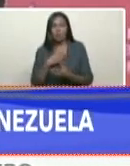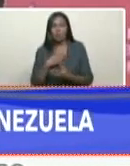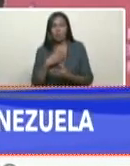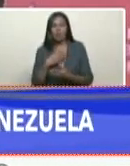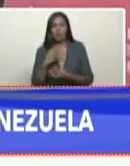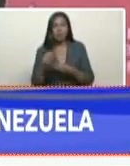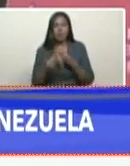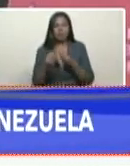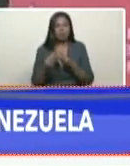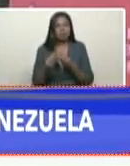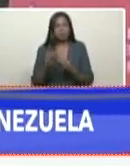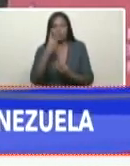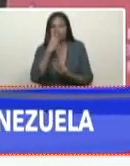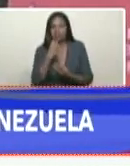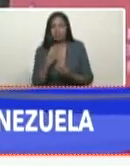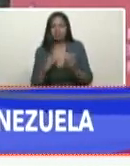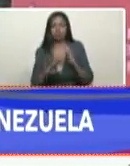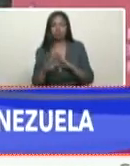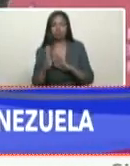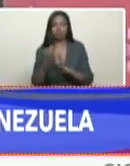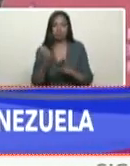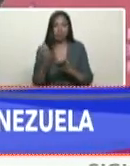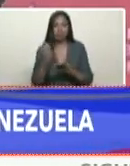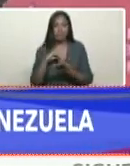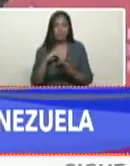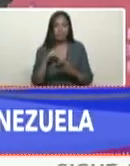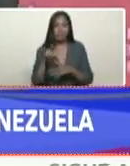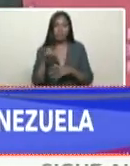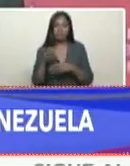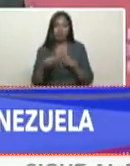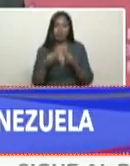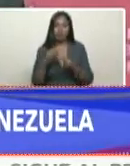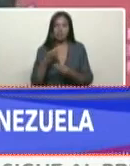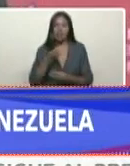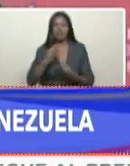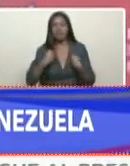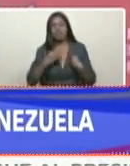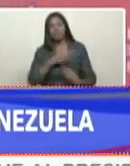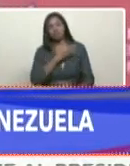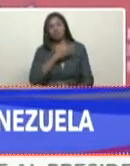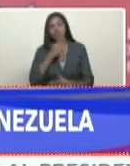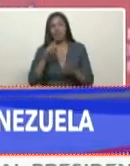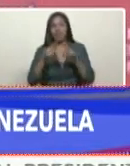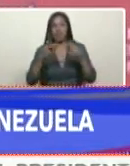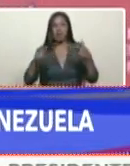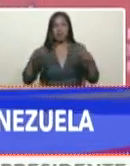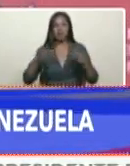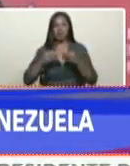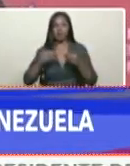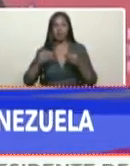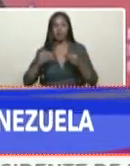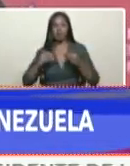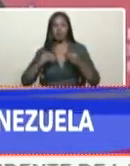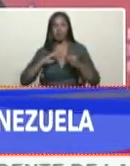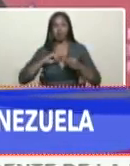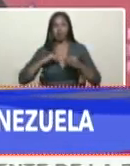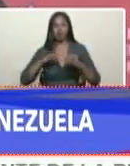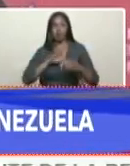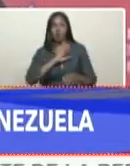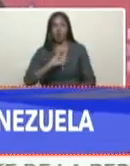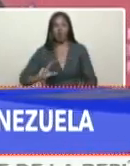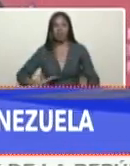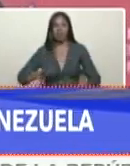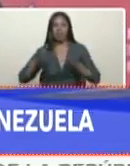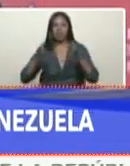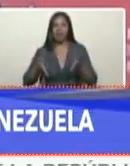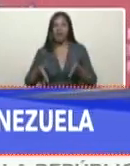de la miseria. Y eso afecta a la vida social en general, y sobre todo nos afecta a nosotros los cristianos, que